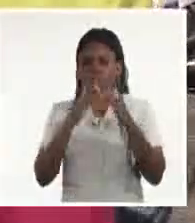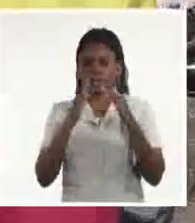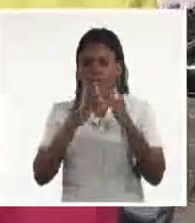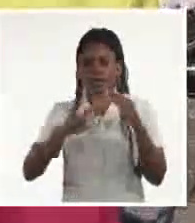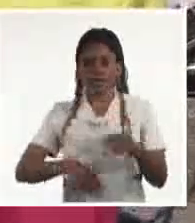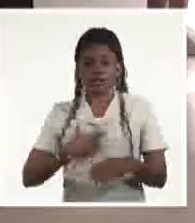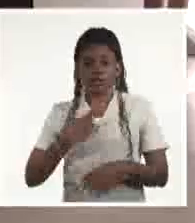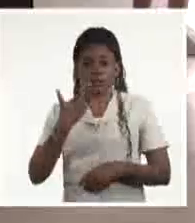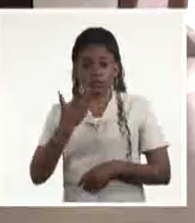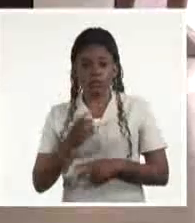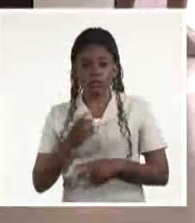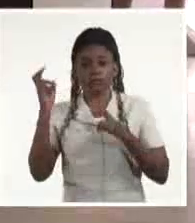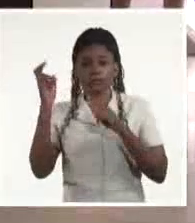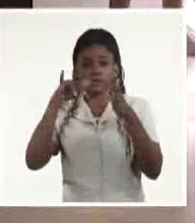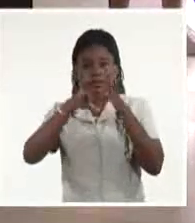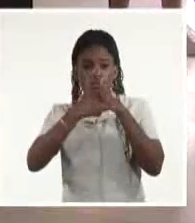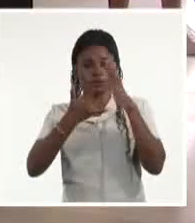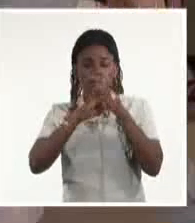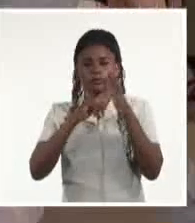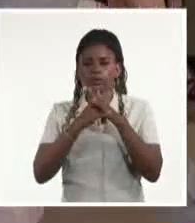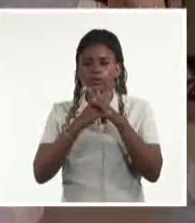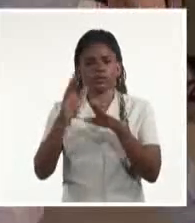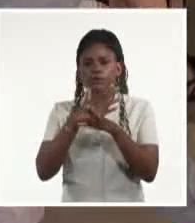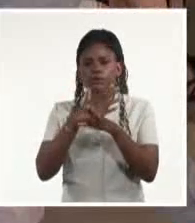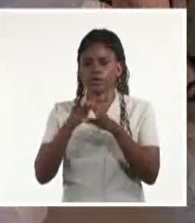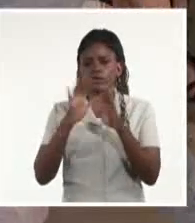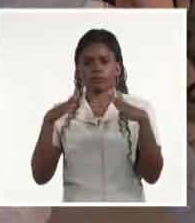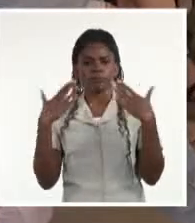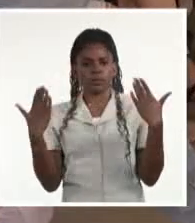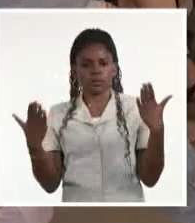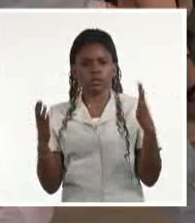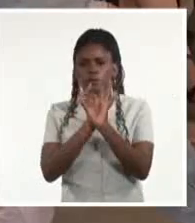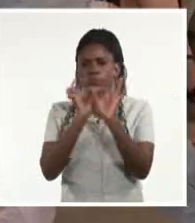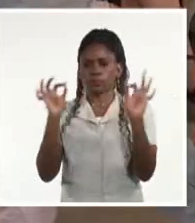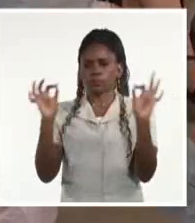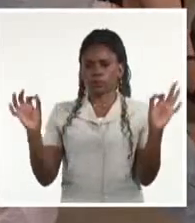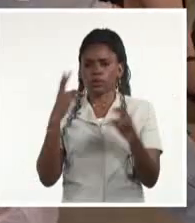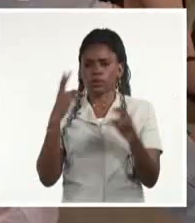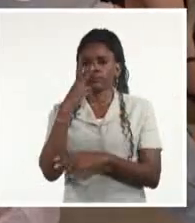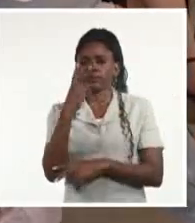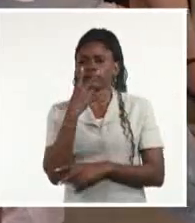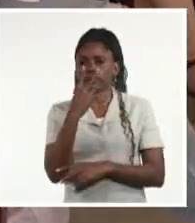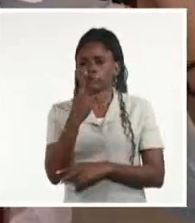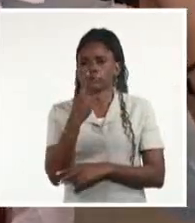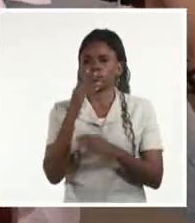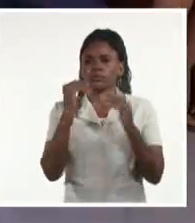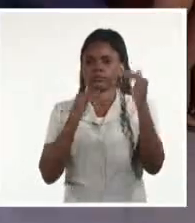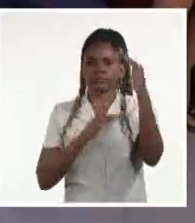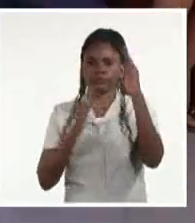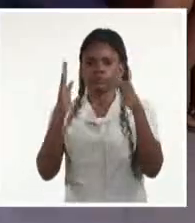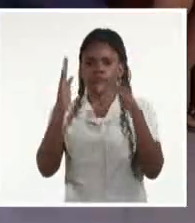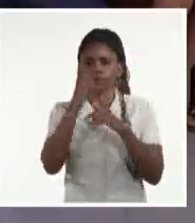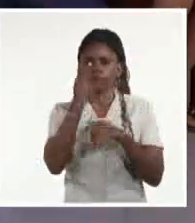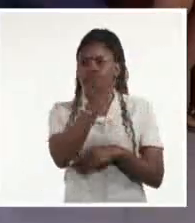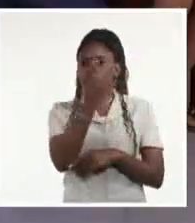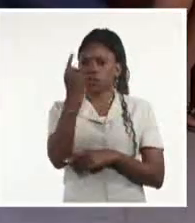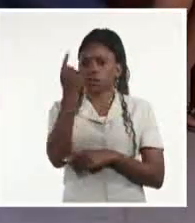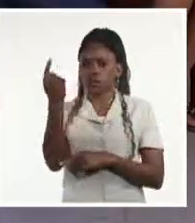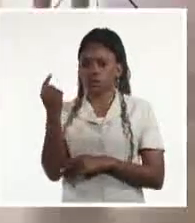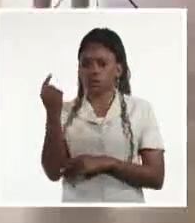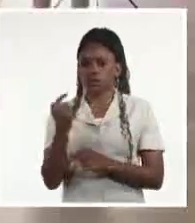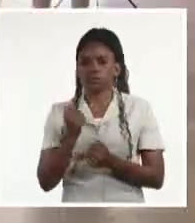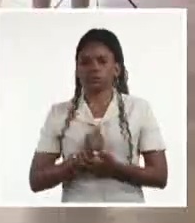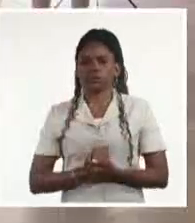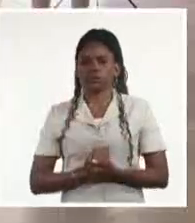talleres multidisciplinarios desde la creación y apreciación de las artes. Sirven para el desarrollo de proyectos individuales y